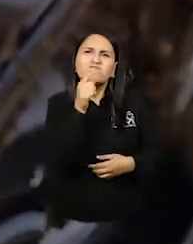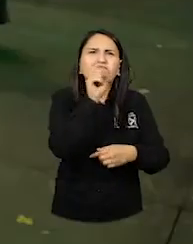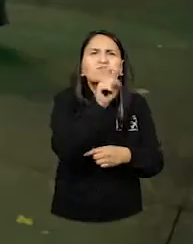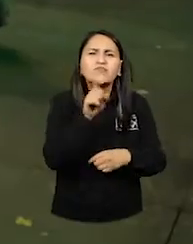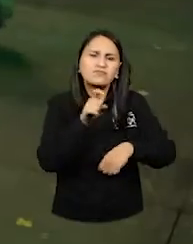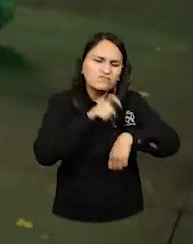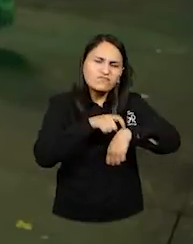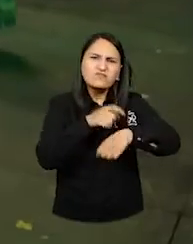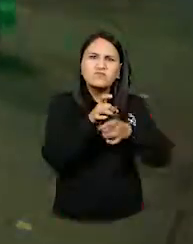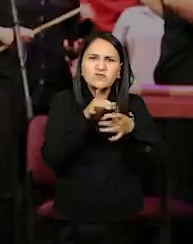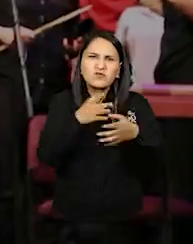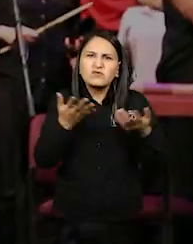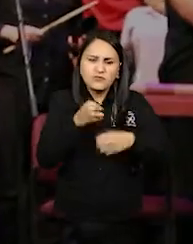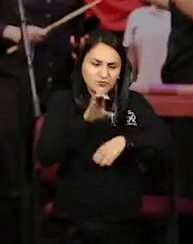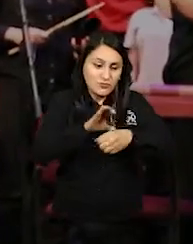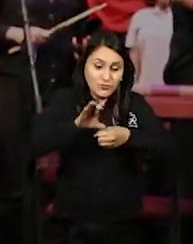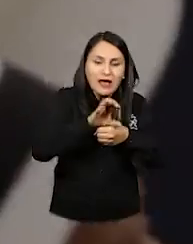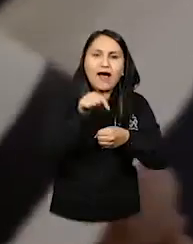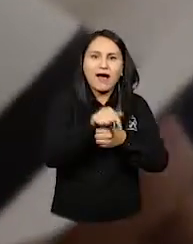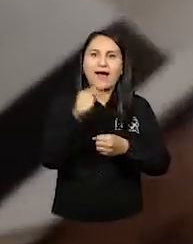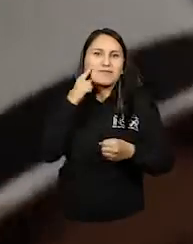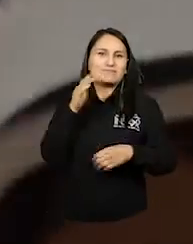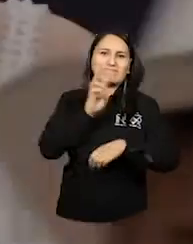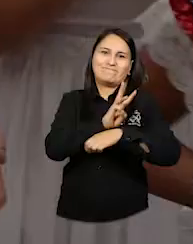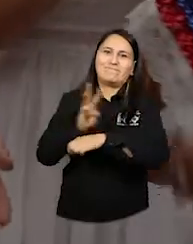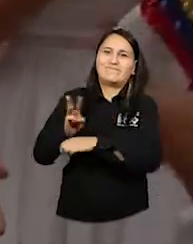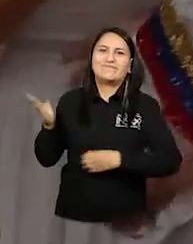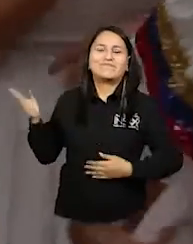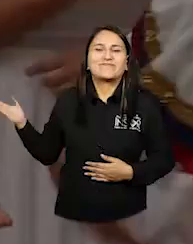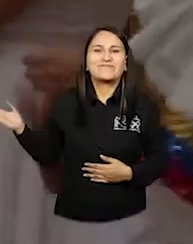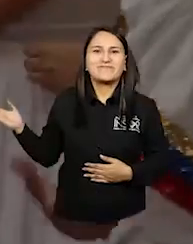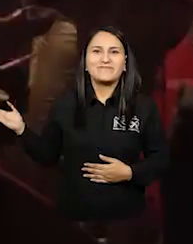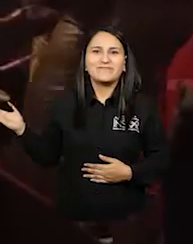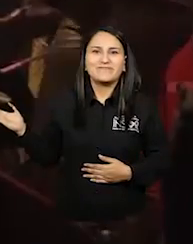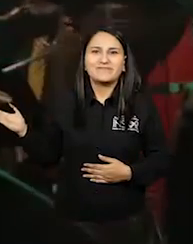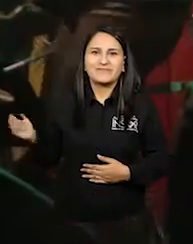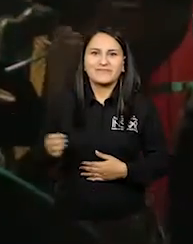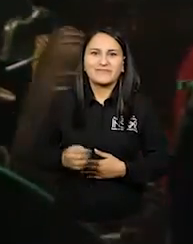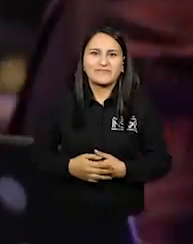Consulta la programación de tu ciudad o municipio en la página web